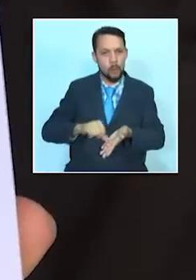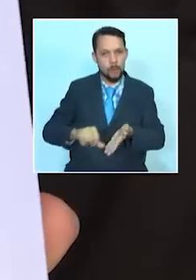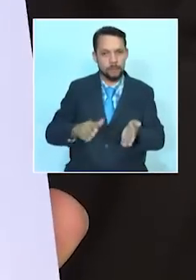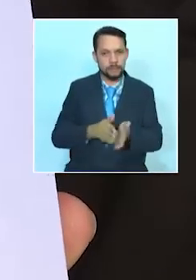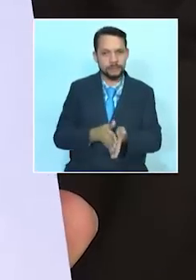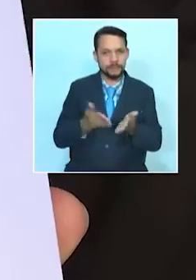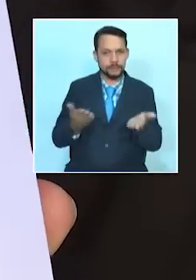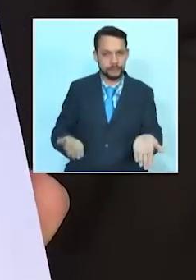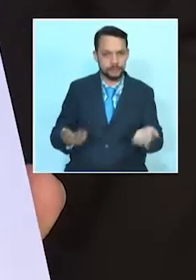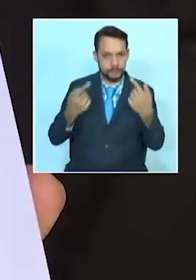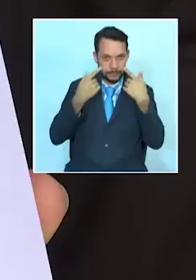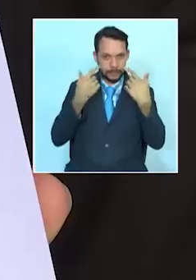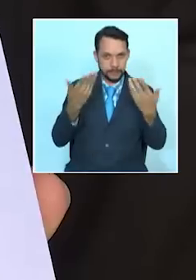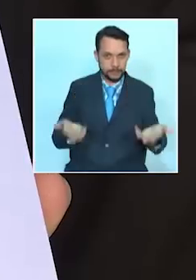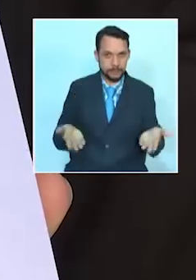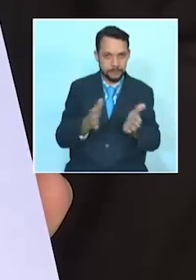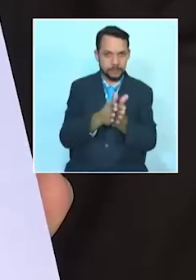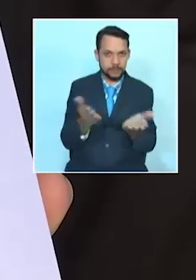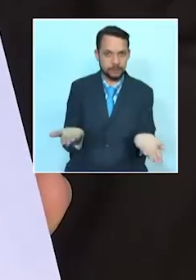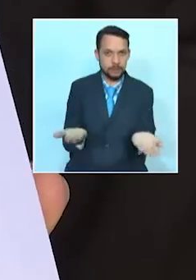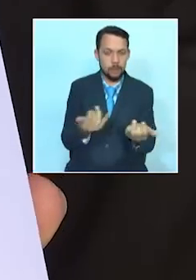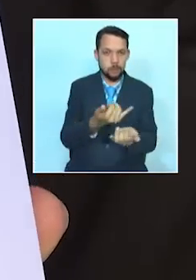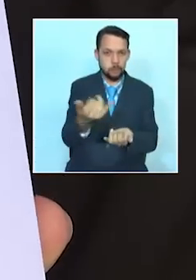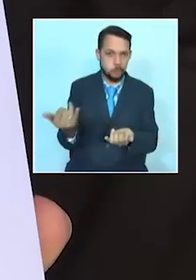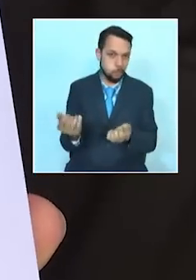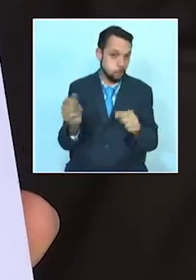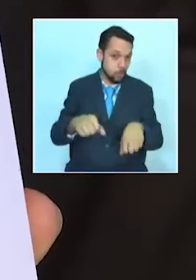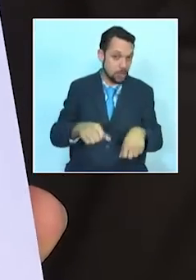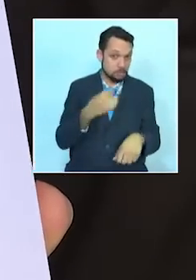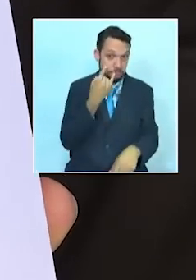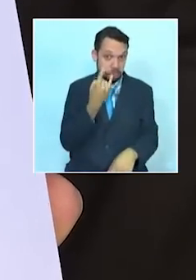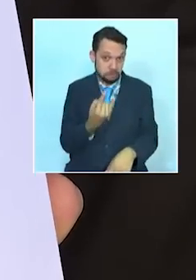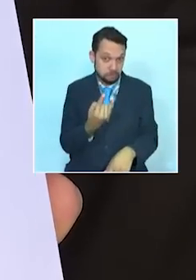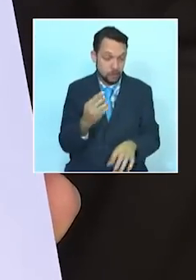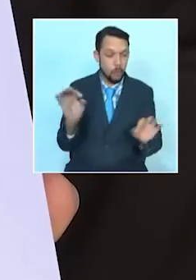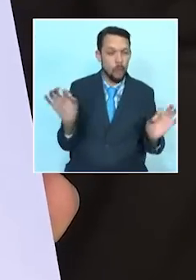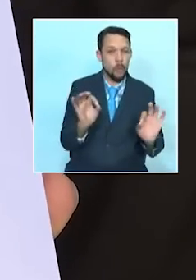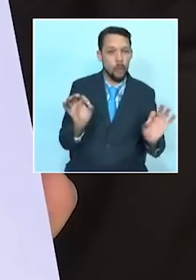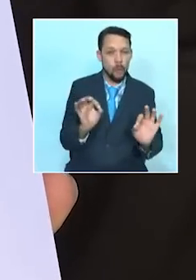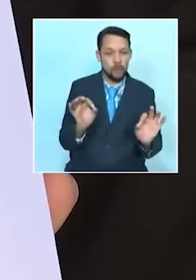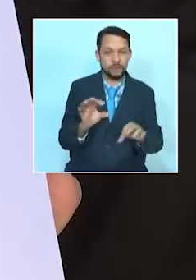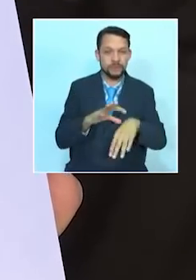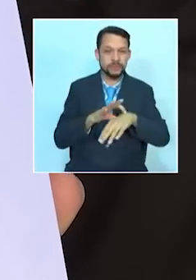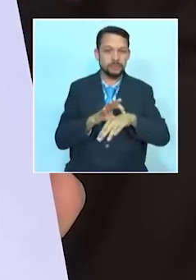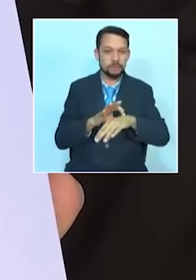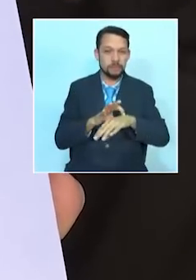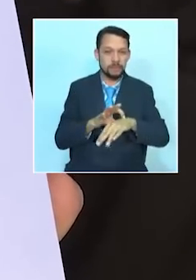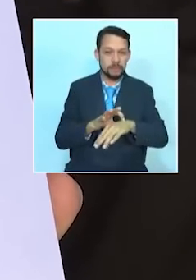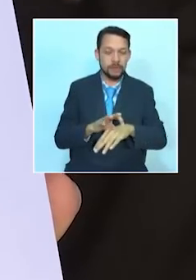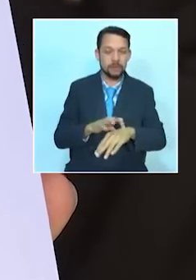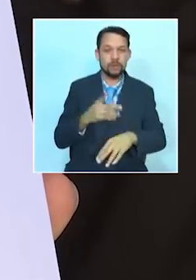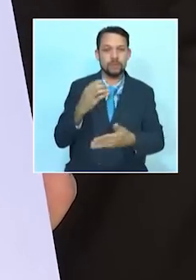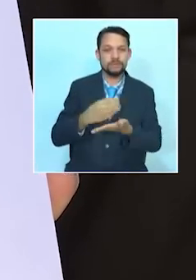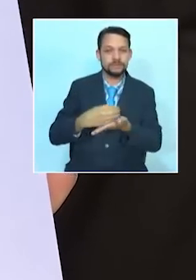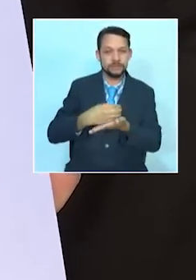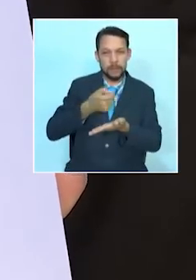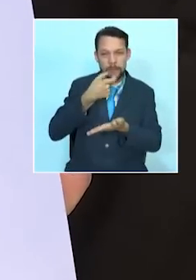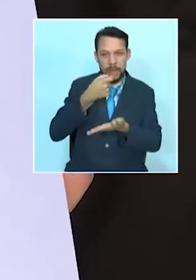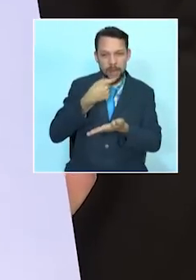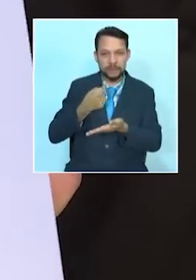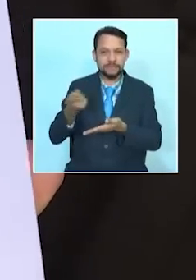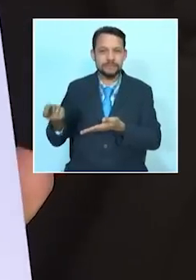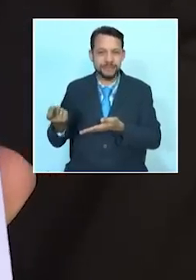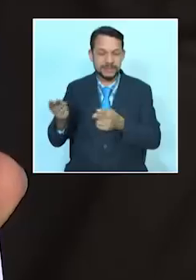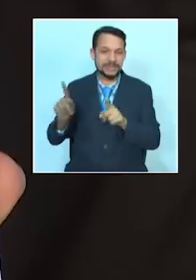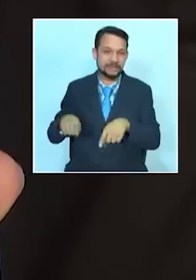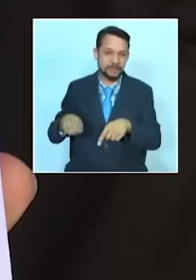está y muy seguramente en los puntos de venta de los productos Doctor Rojas más adelante también podrán encontrar este libro de